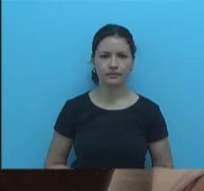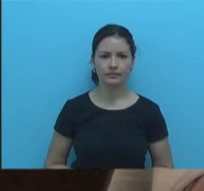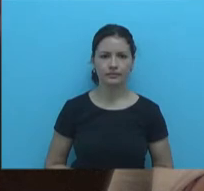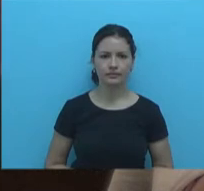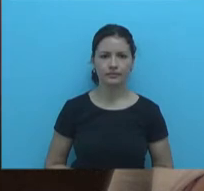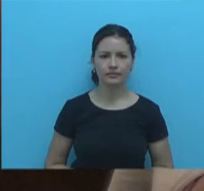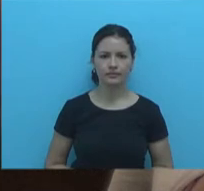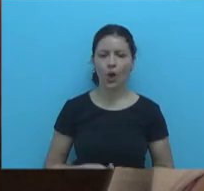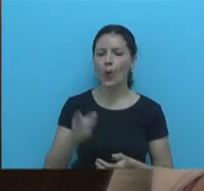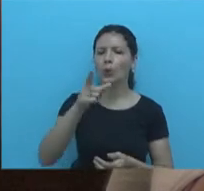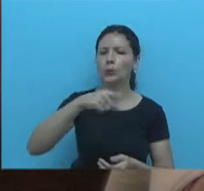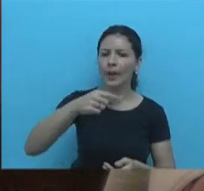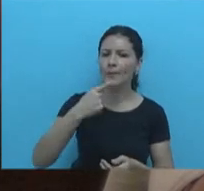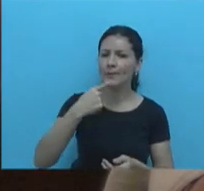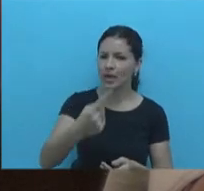Hacé lo mismo,